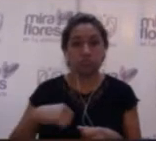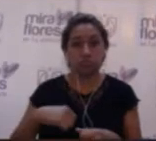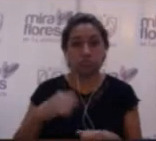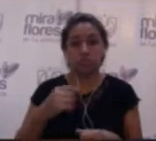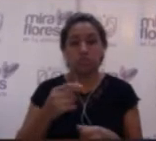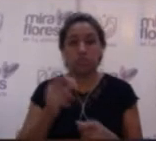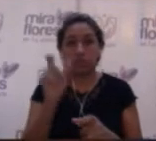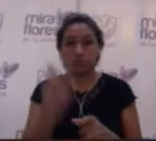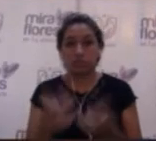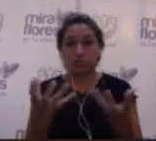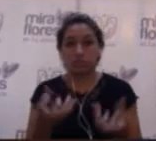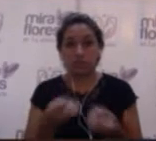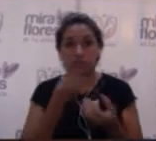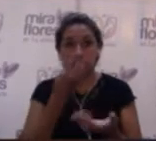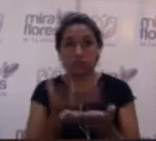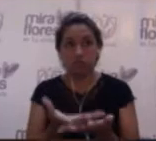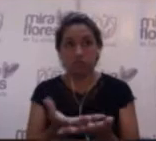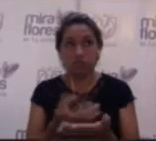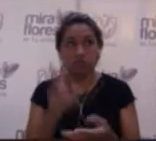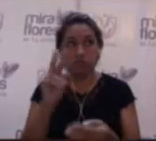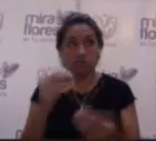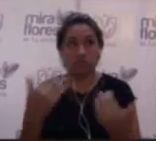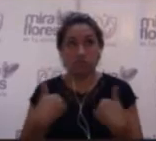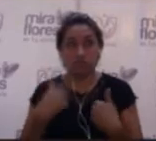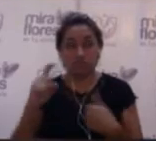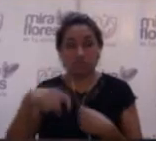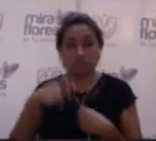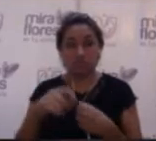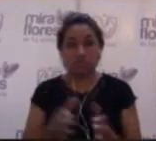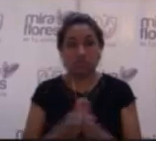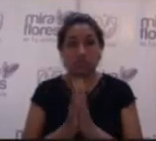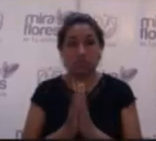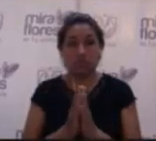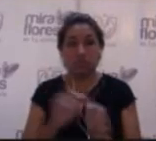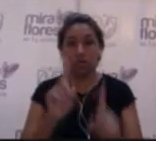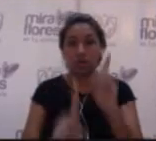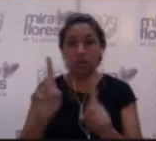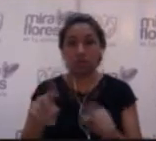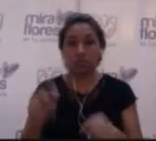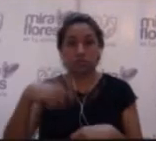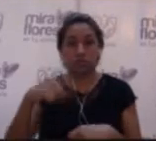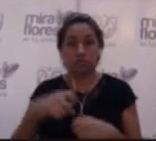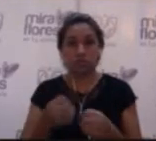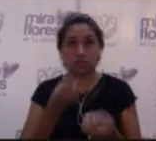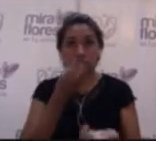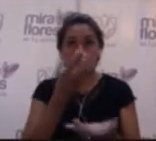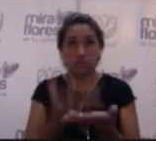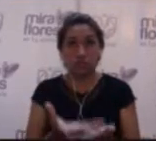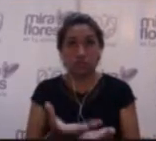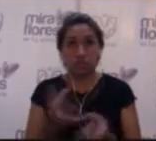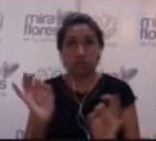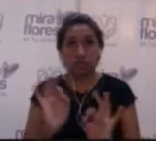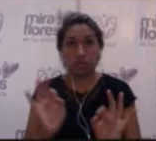quisieran hacer algún informe. No teniendo informes, no sé si la Secretaría General tiene algún informe o algún funcionario.